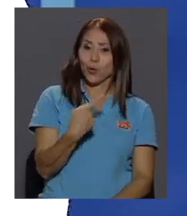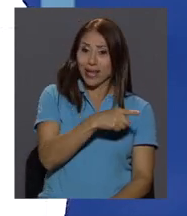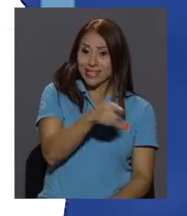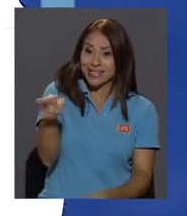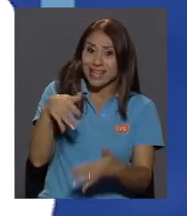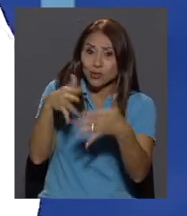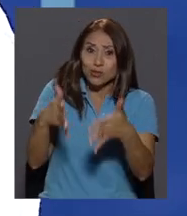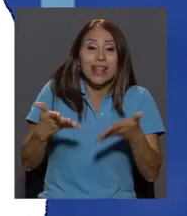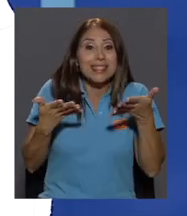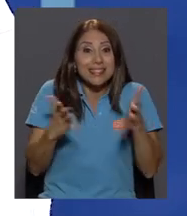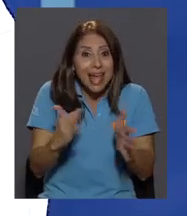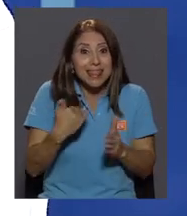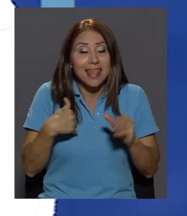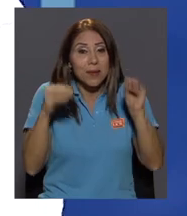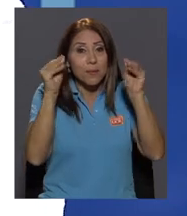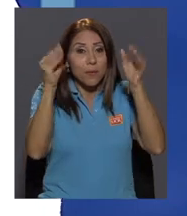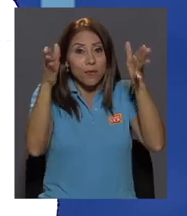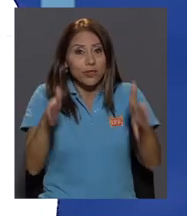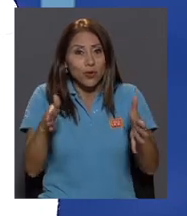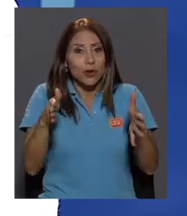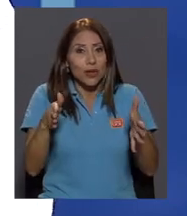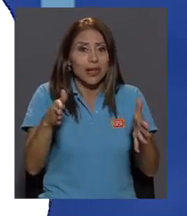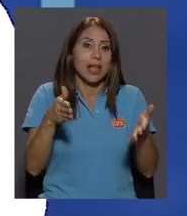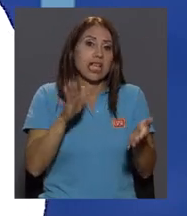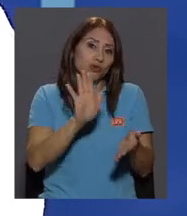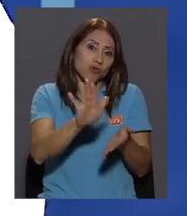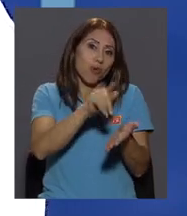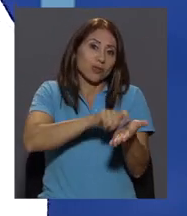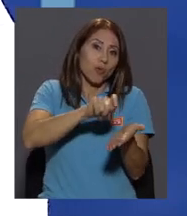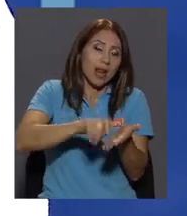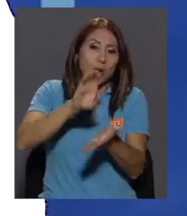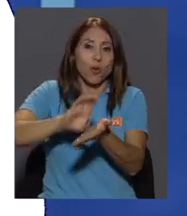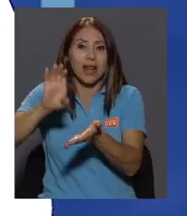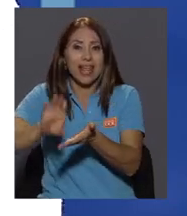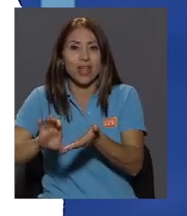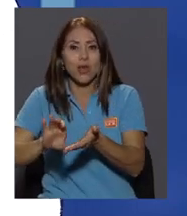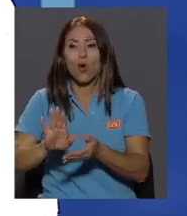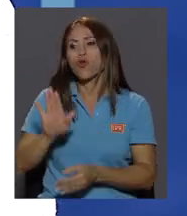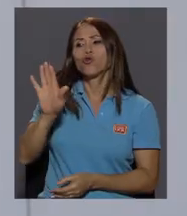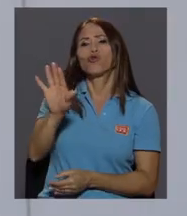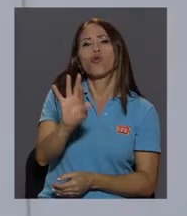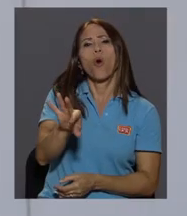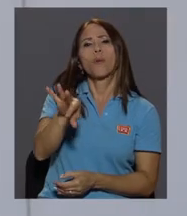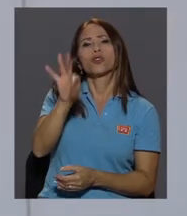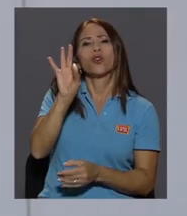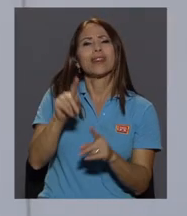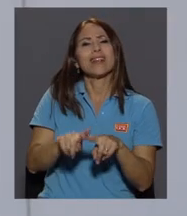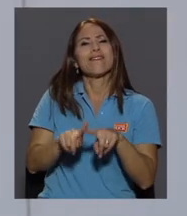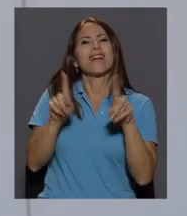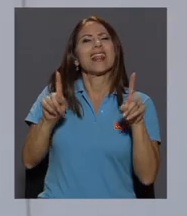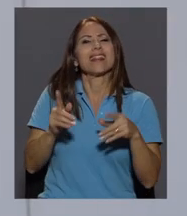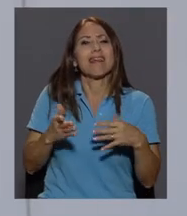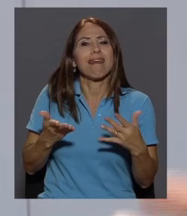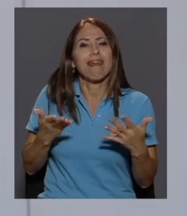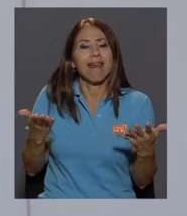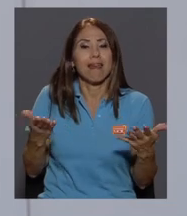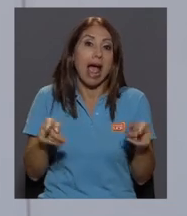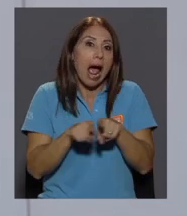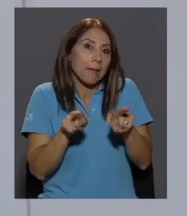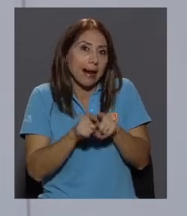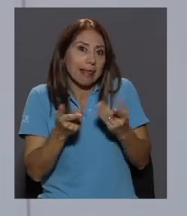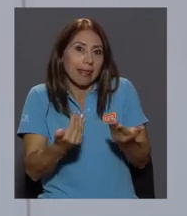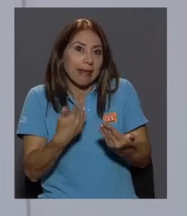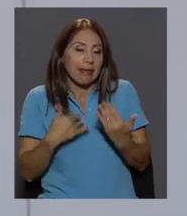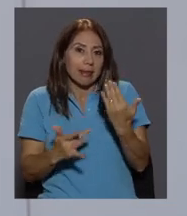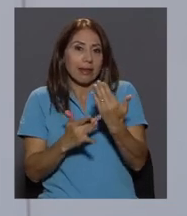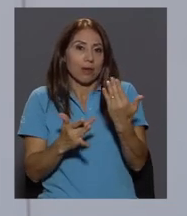profesores en las escuelas o en los colegios que de diferente es esta opción que vos estás presentando aparte obviamente de la cuestión